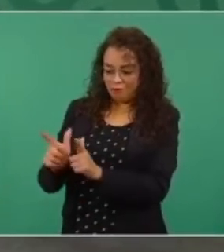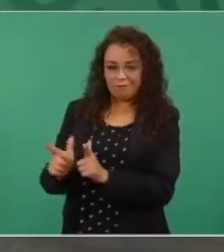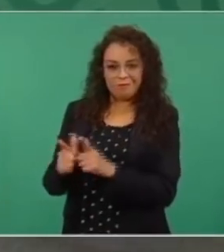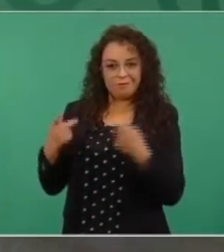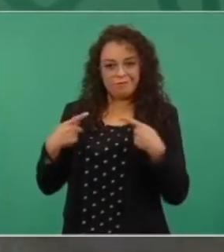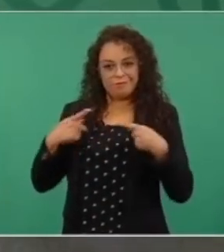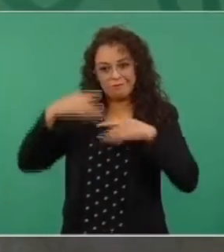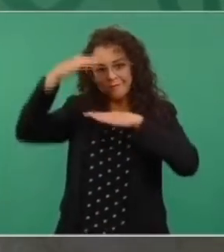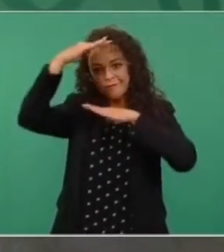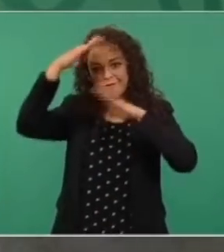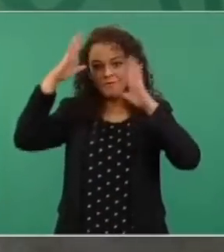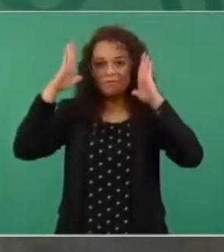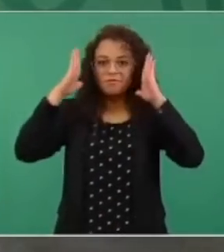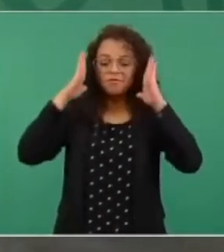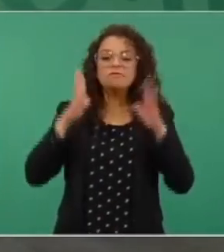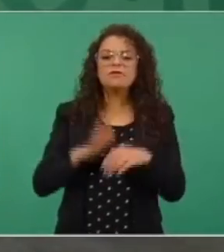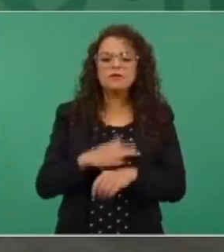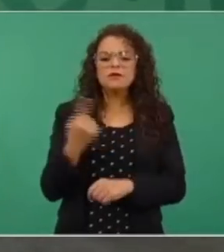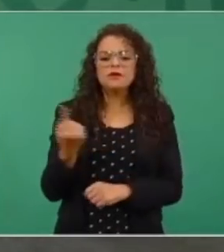son